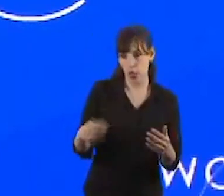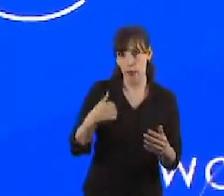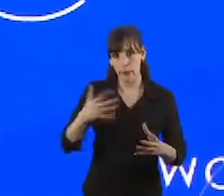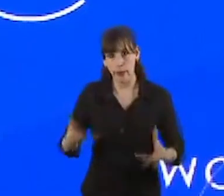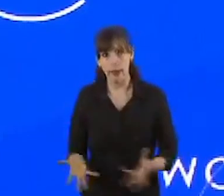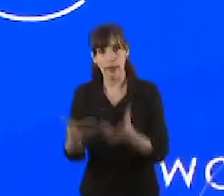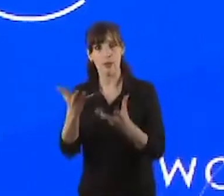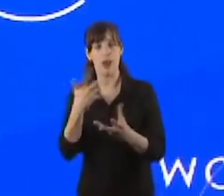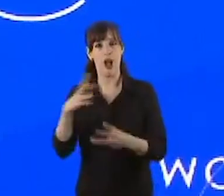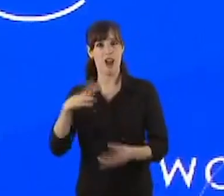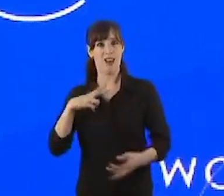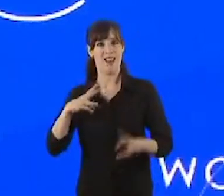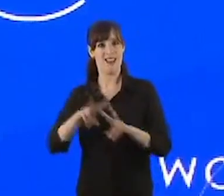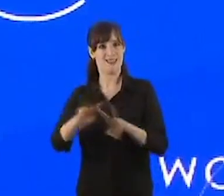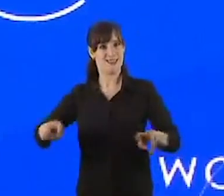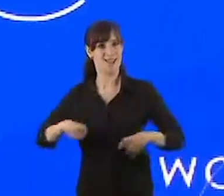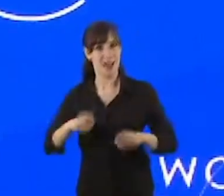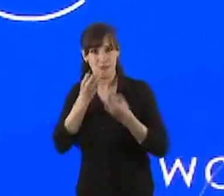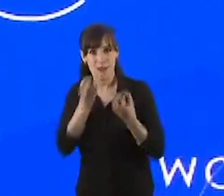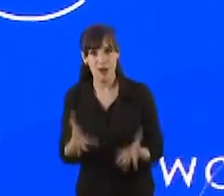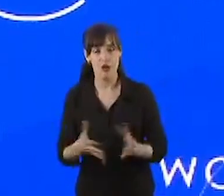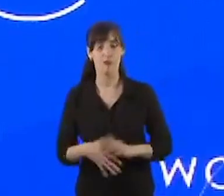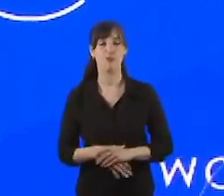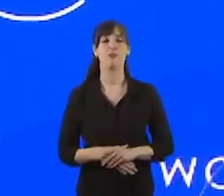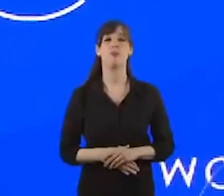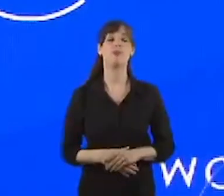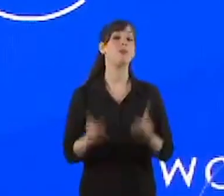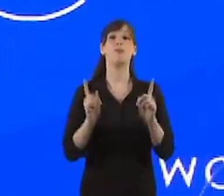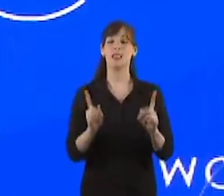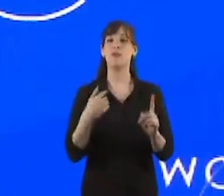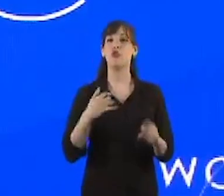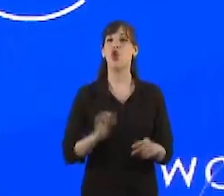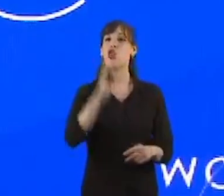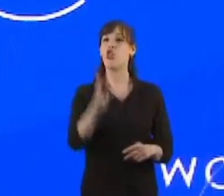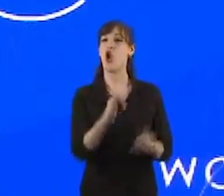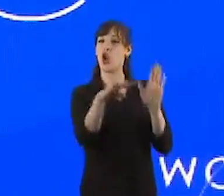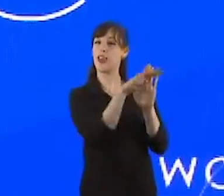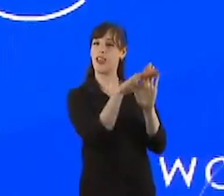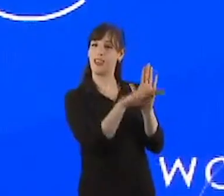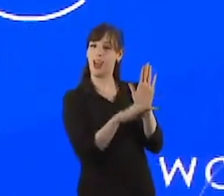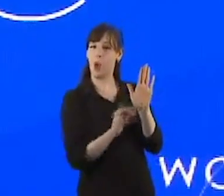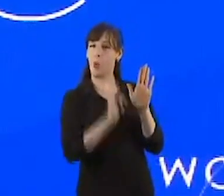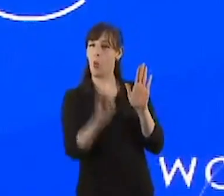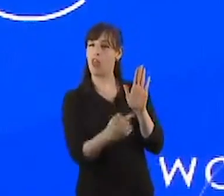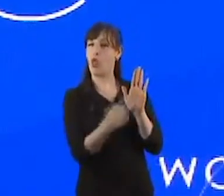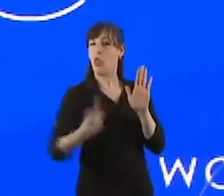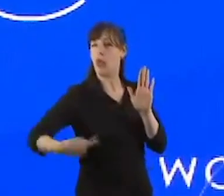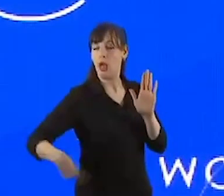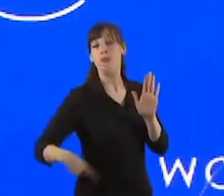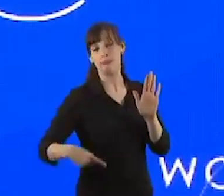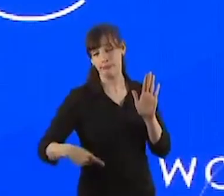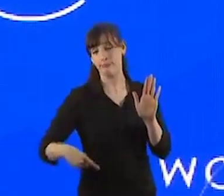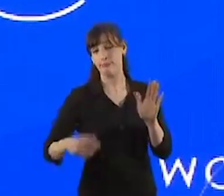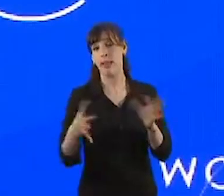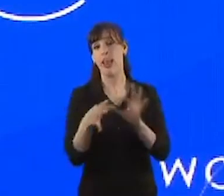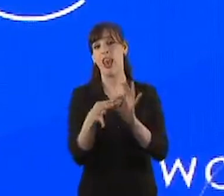historia. El marco teórico al que me refiero es el de la teoría económica neoclásica, que diseña un instrumental